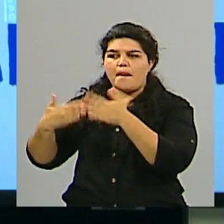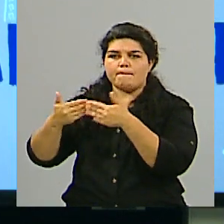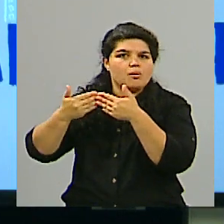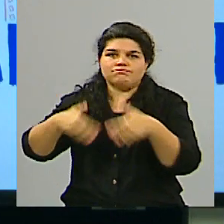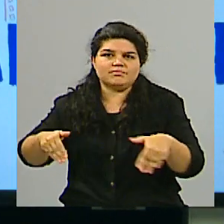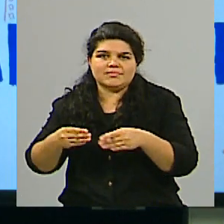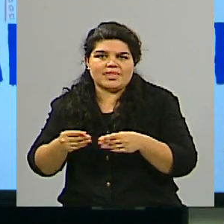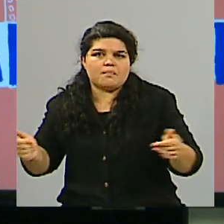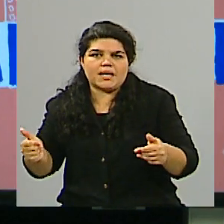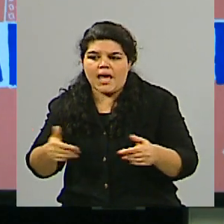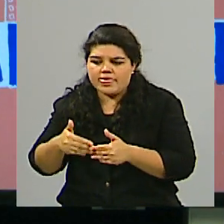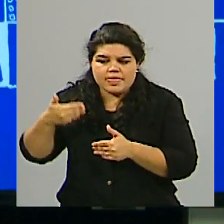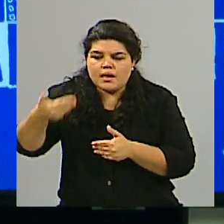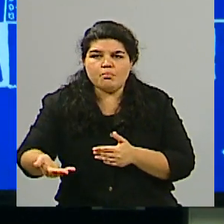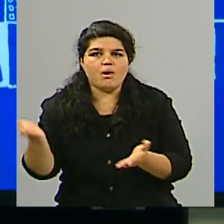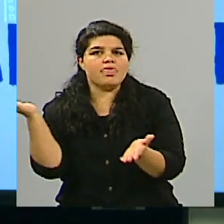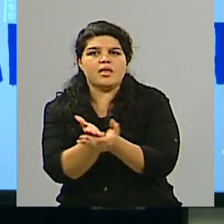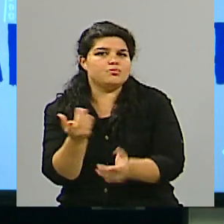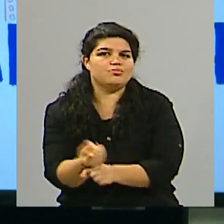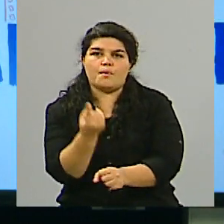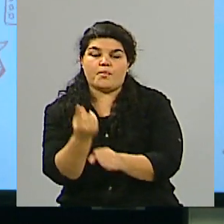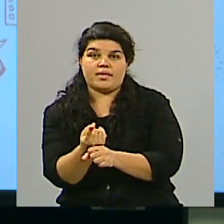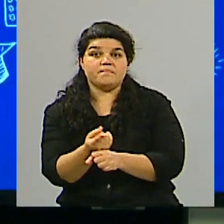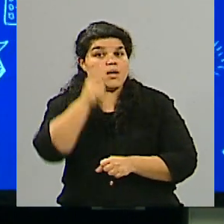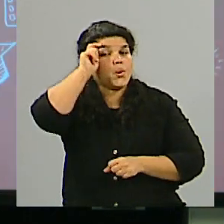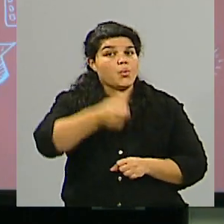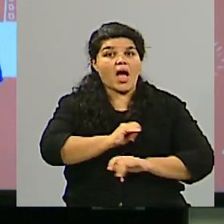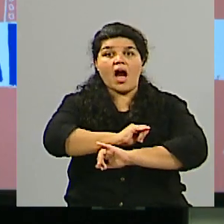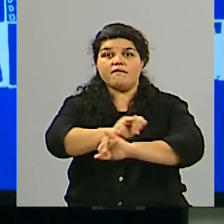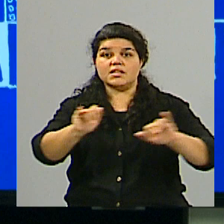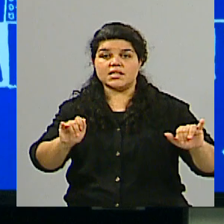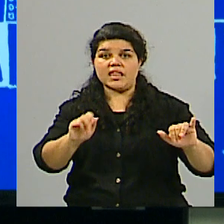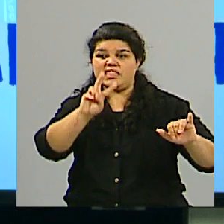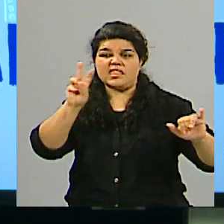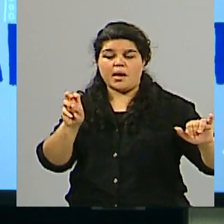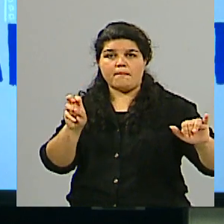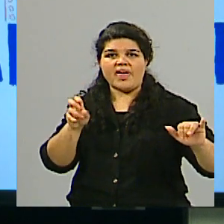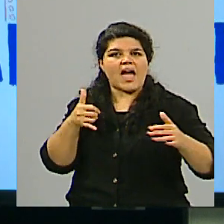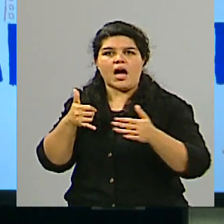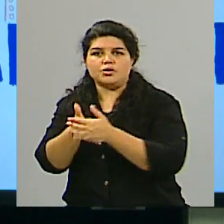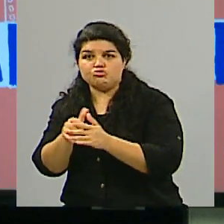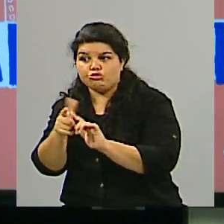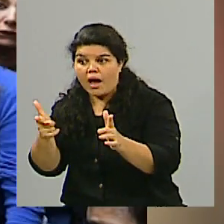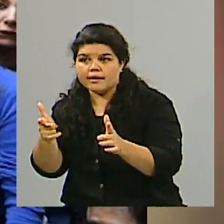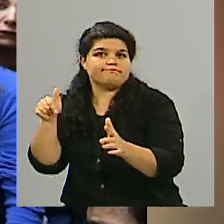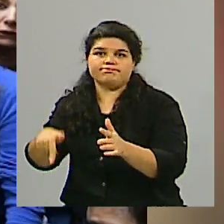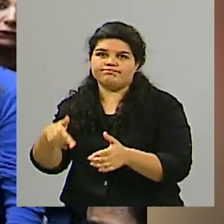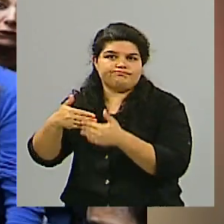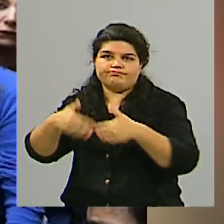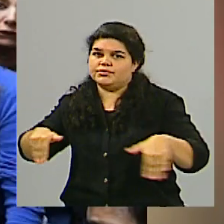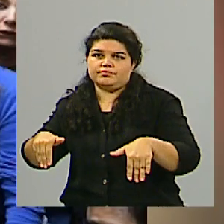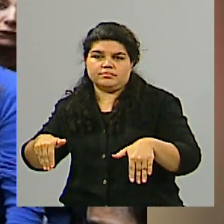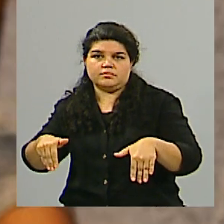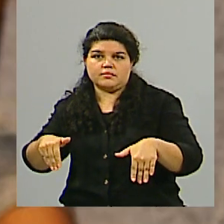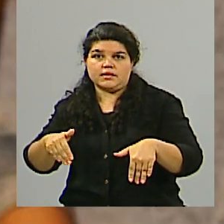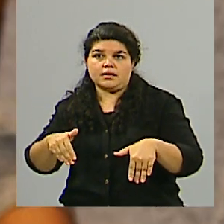eso, empieza diciendo, respecto de lo que no fue acceso carnal, prescribió. Yo ahora voy a pasar a analizar lo que tengo